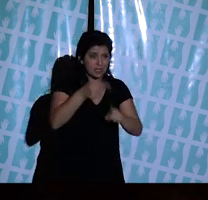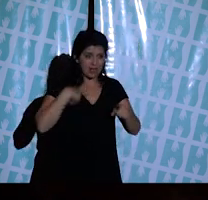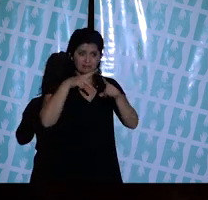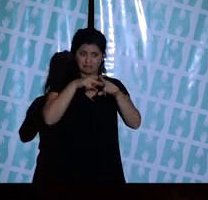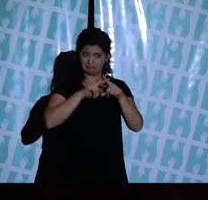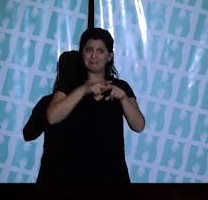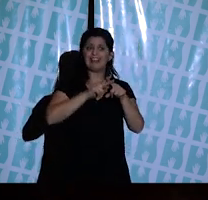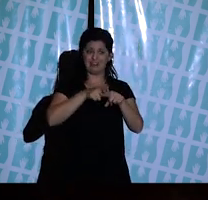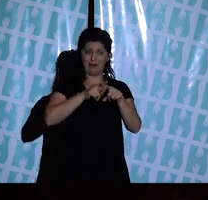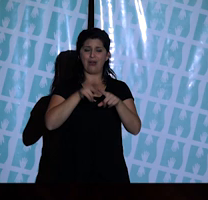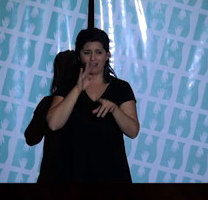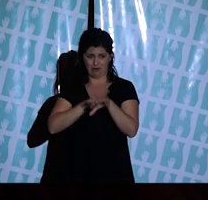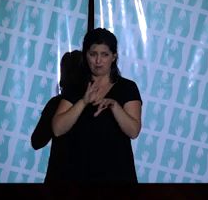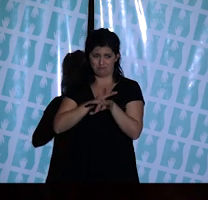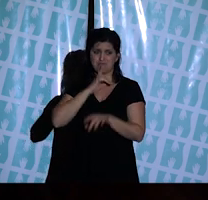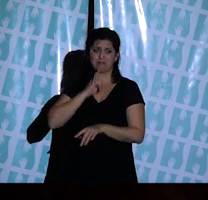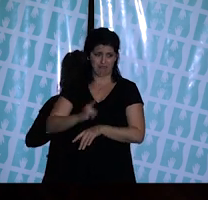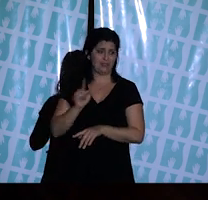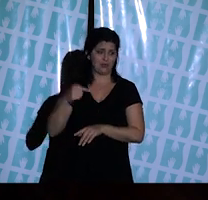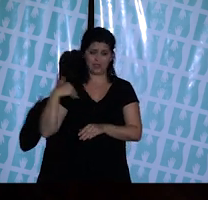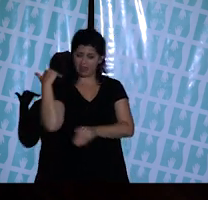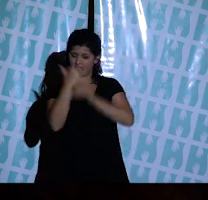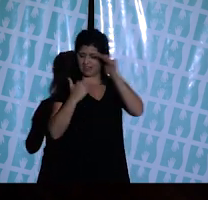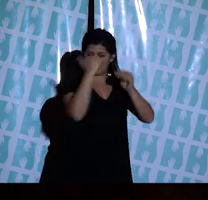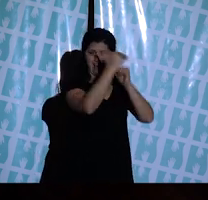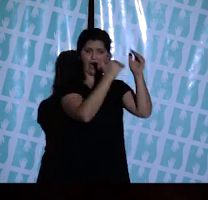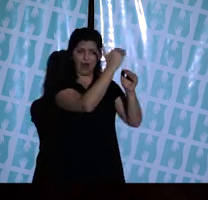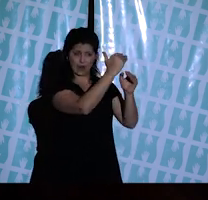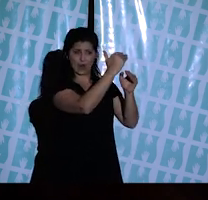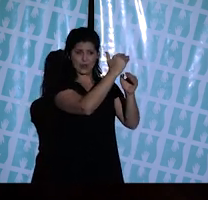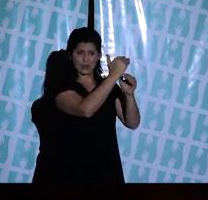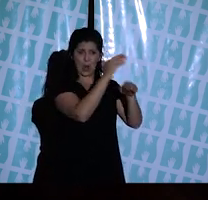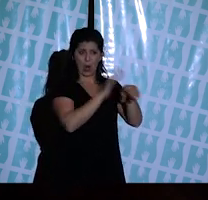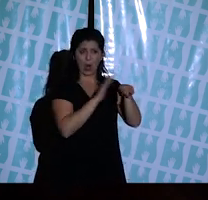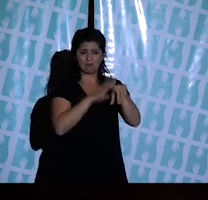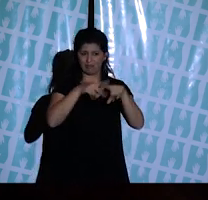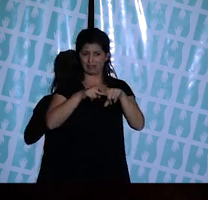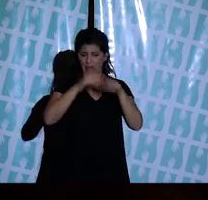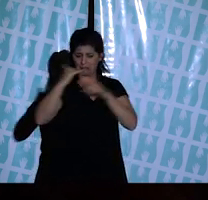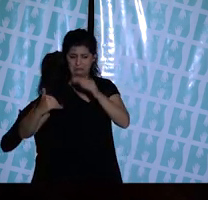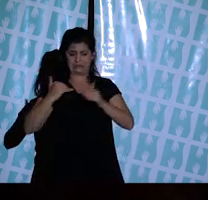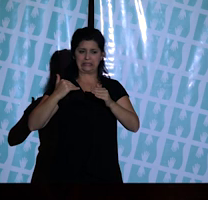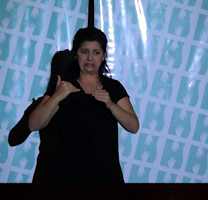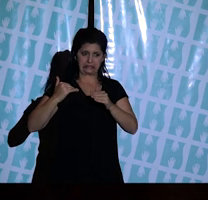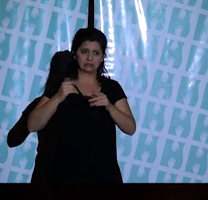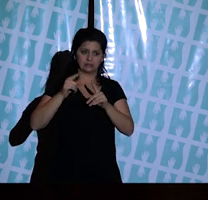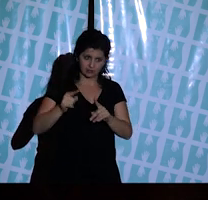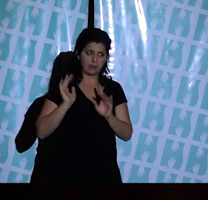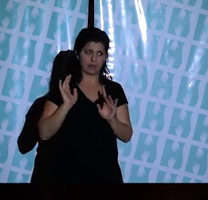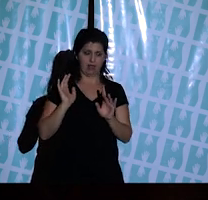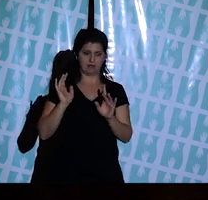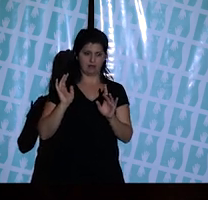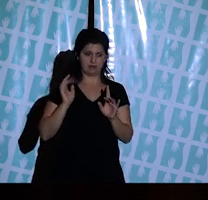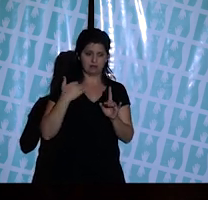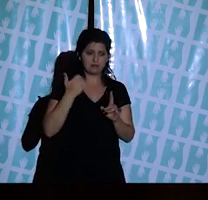desarrollo cerebral de nuestros jóvenes y que tienen que ver con lo mismo. De hecho, algo de eso vamos a decir por lo menos